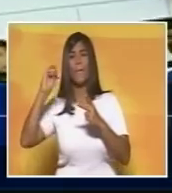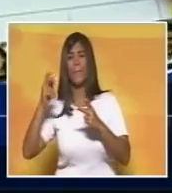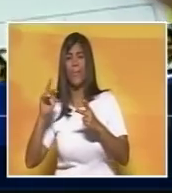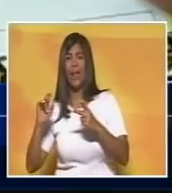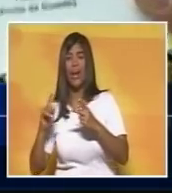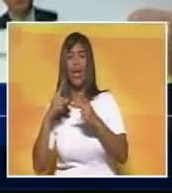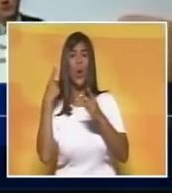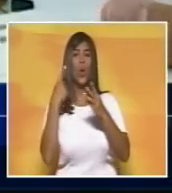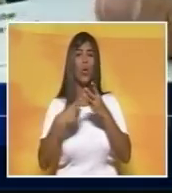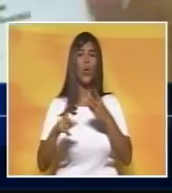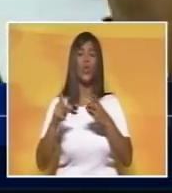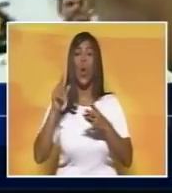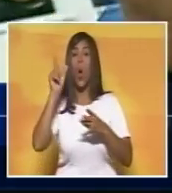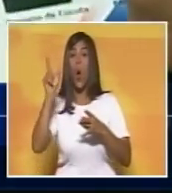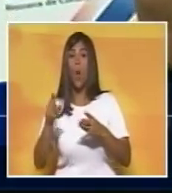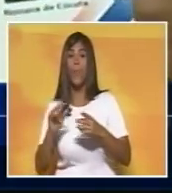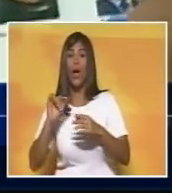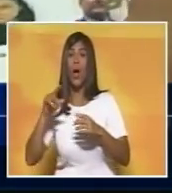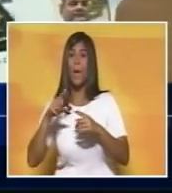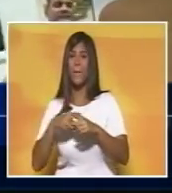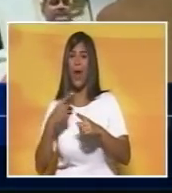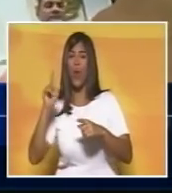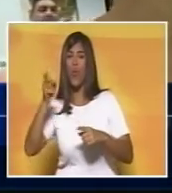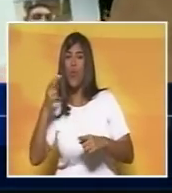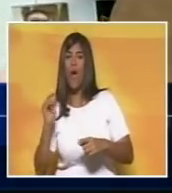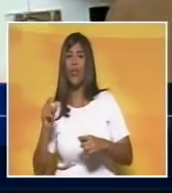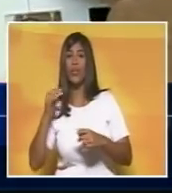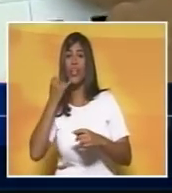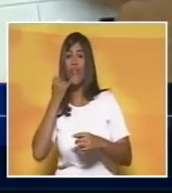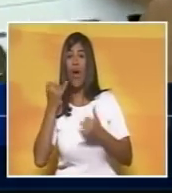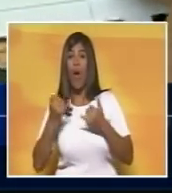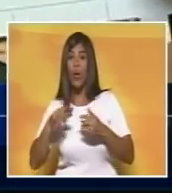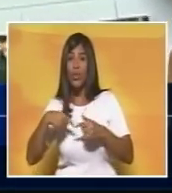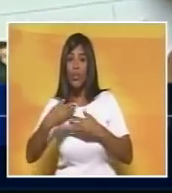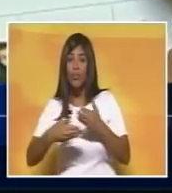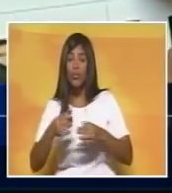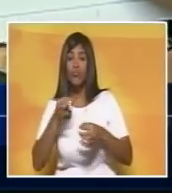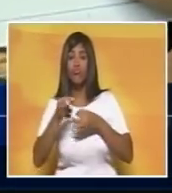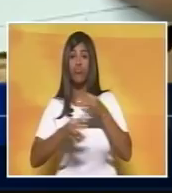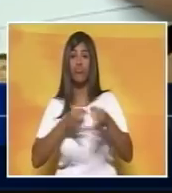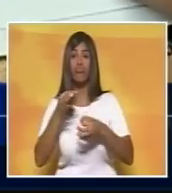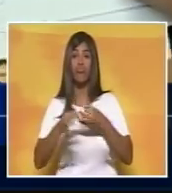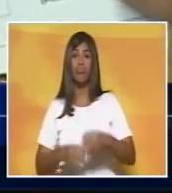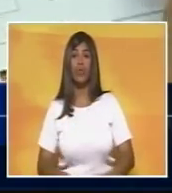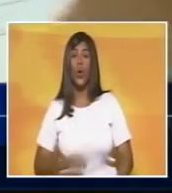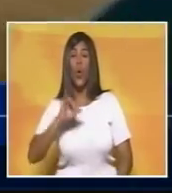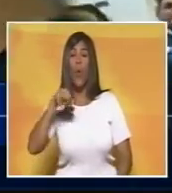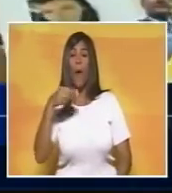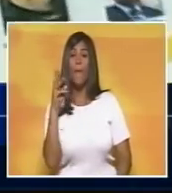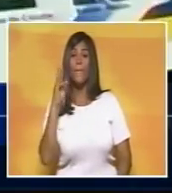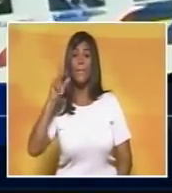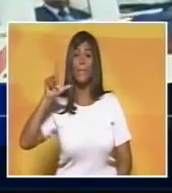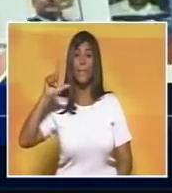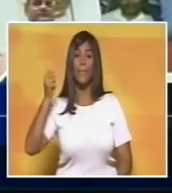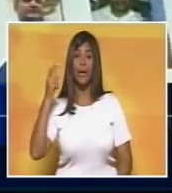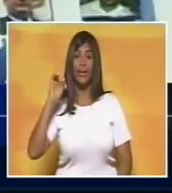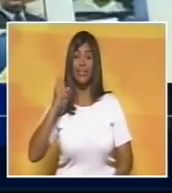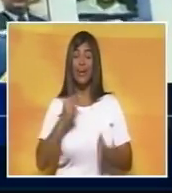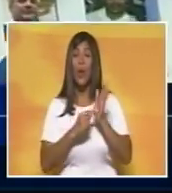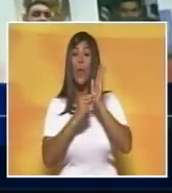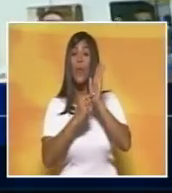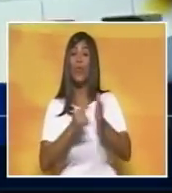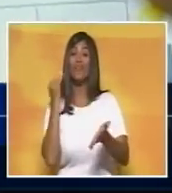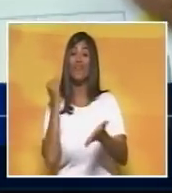teléfono de Gustavo Guaidó y del teléfono de este señor, del que vamos a hablar brevemente ahora, Juan Planchar, queda en